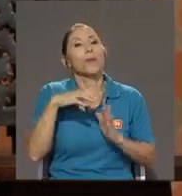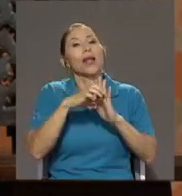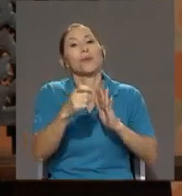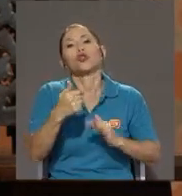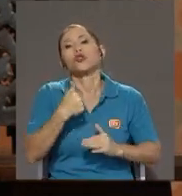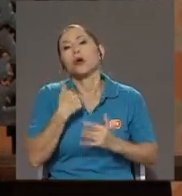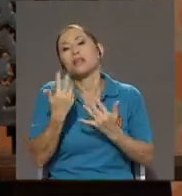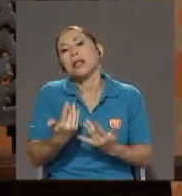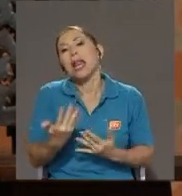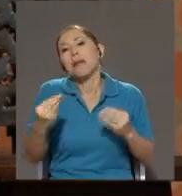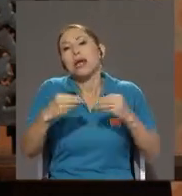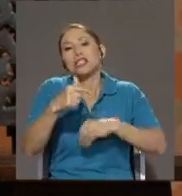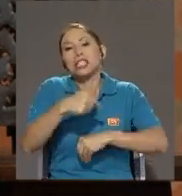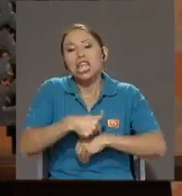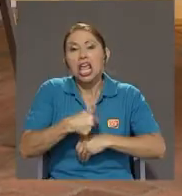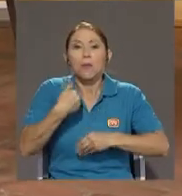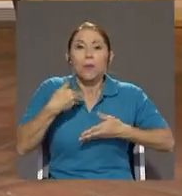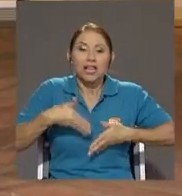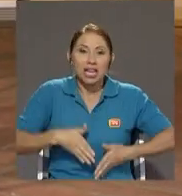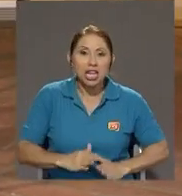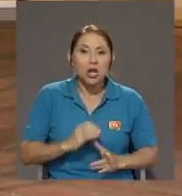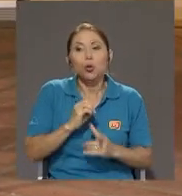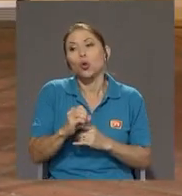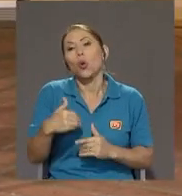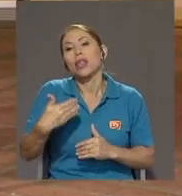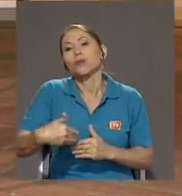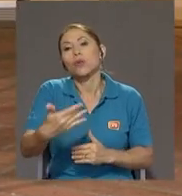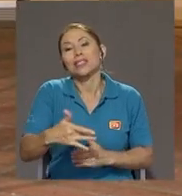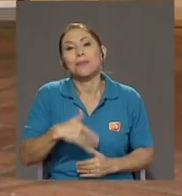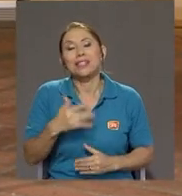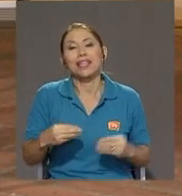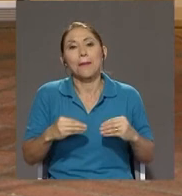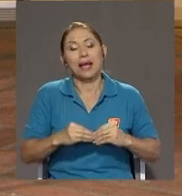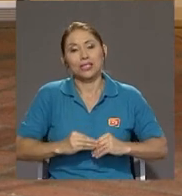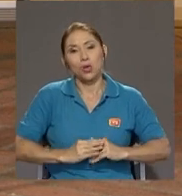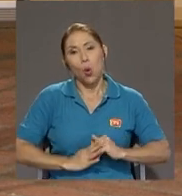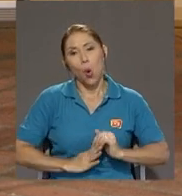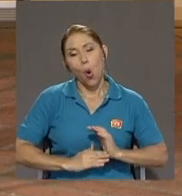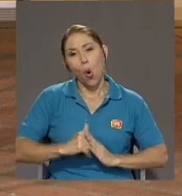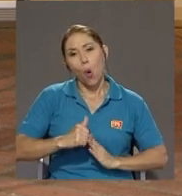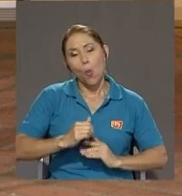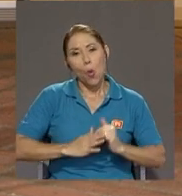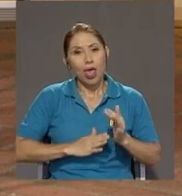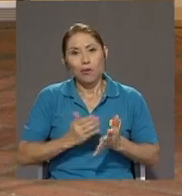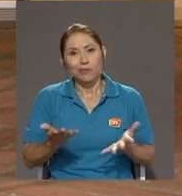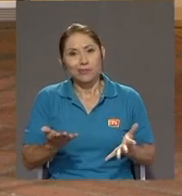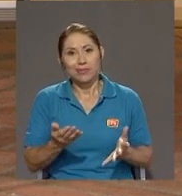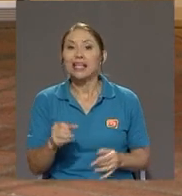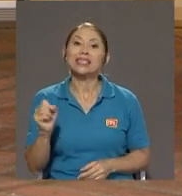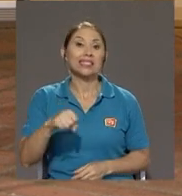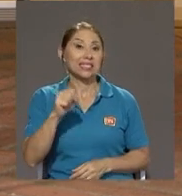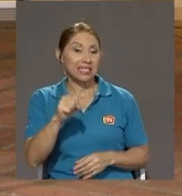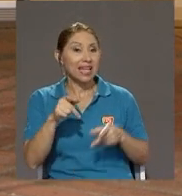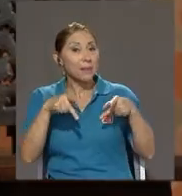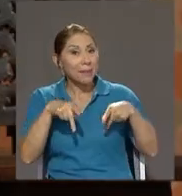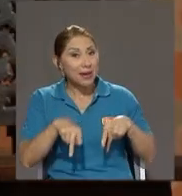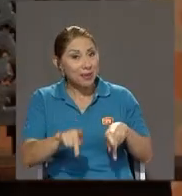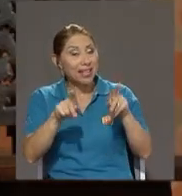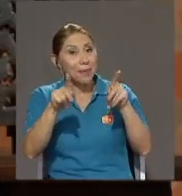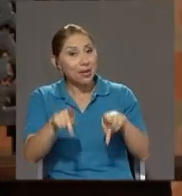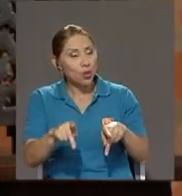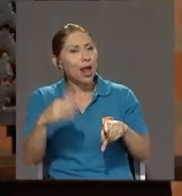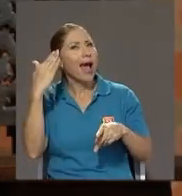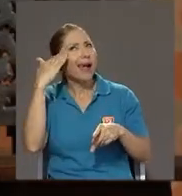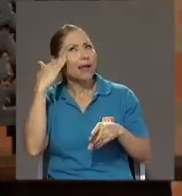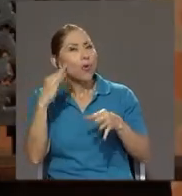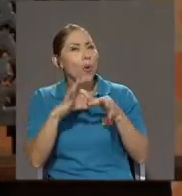cómoda para tenerlos, etc. Sí, inclusive, si muy cerca o muy separado. Sí, le permite coordinar los momentos